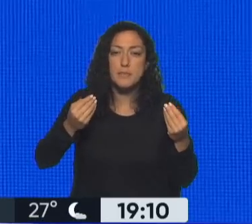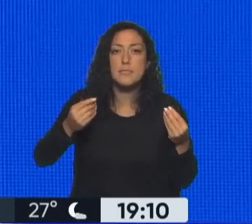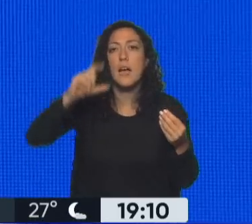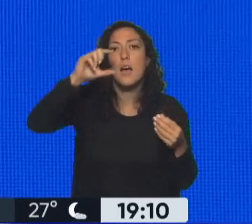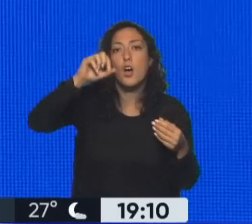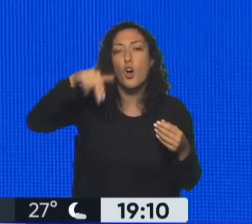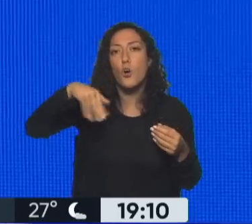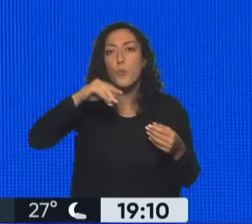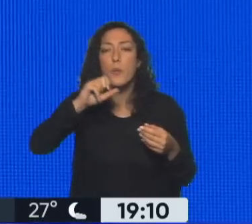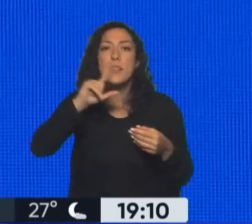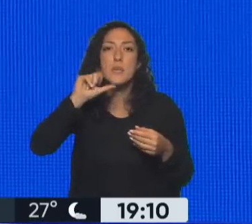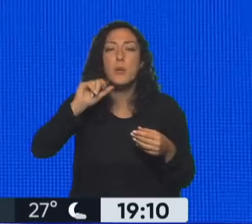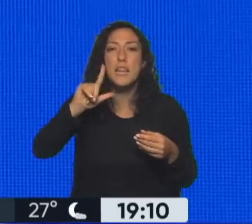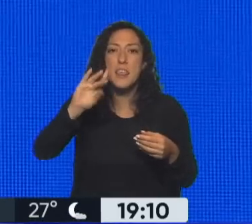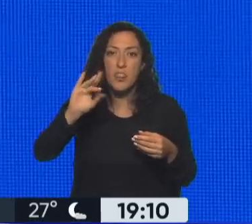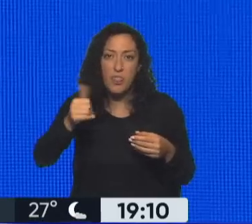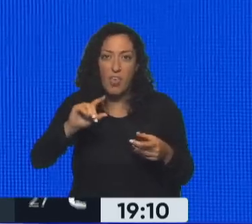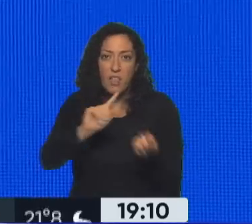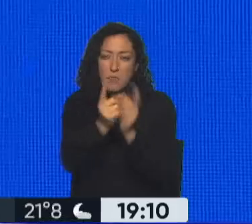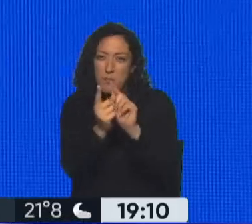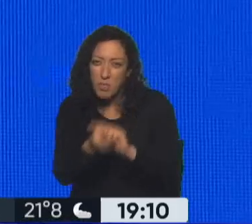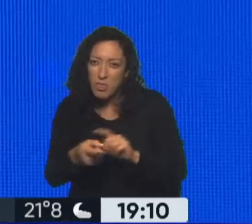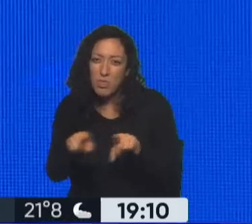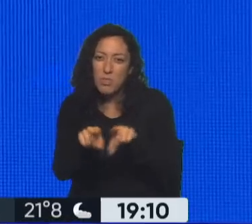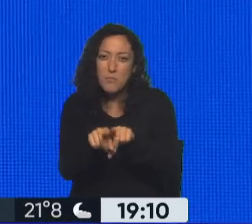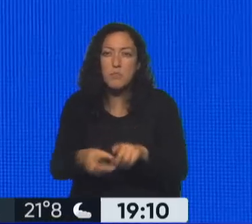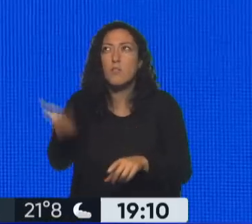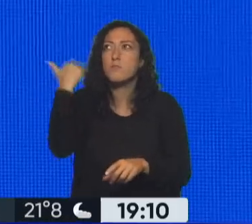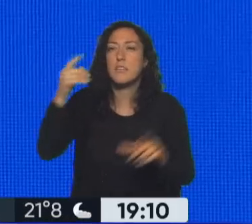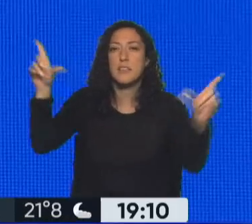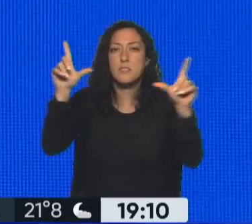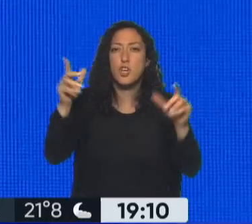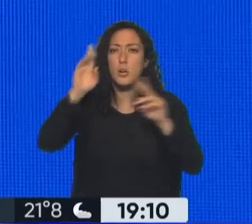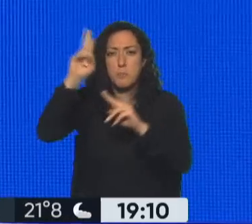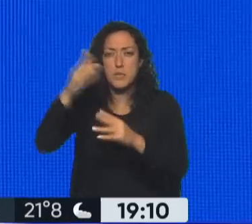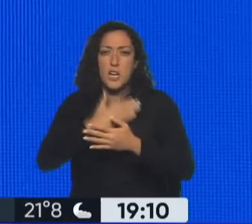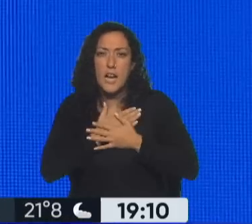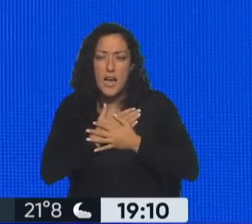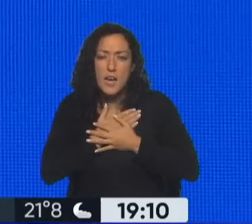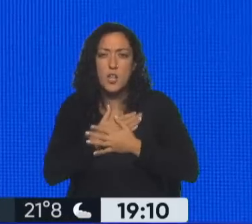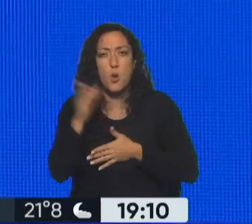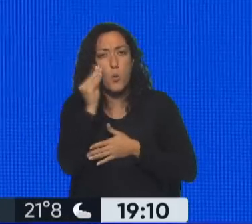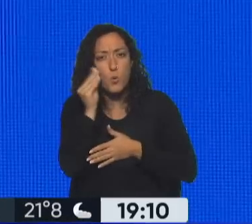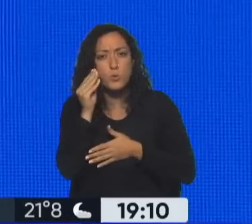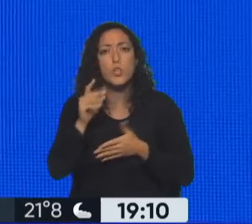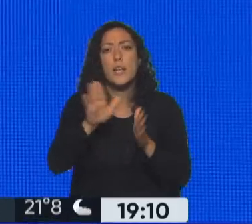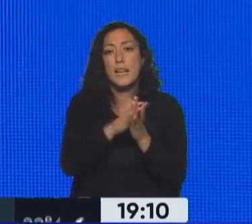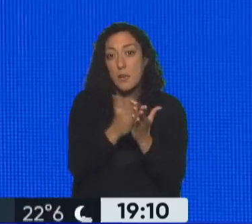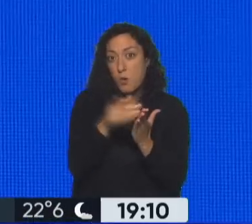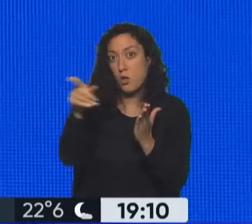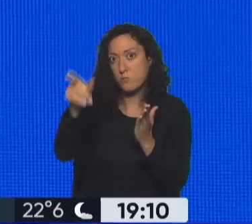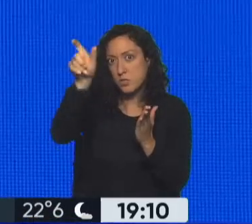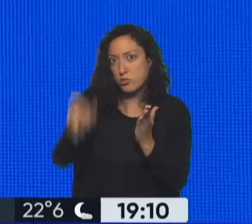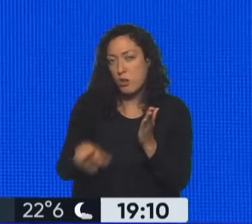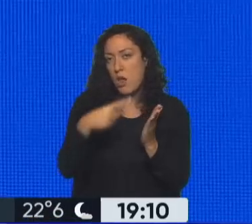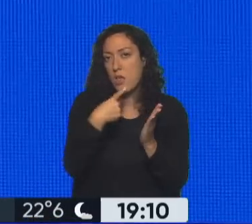convertibilidad. Ayer escuchaba a alguien por la televisión, a quien tengo respeto y cariño, que escribió un libro